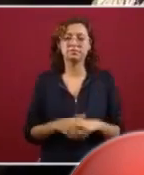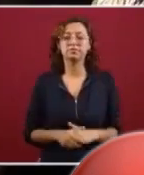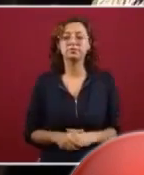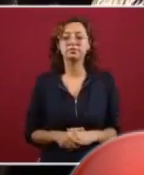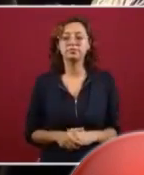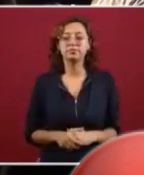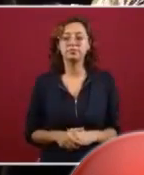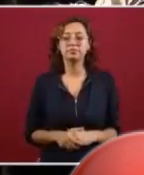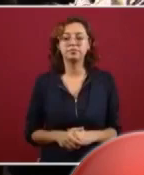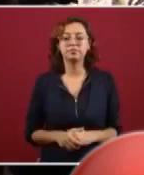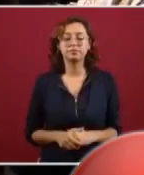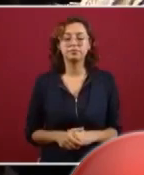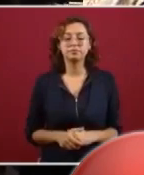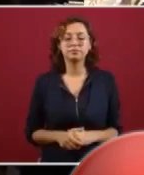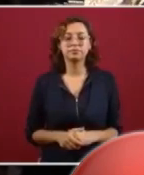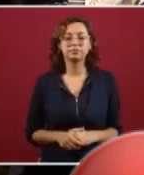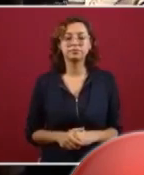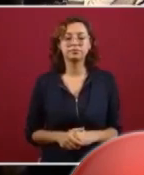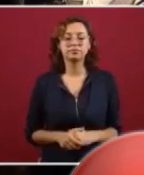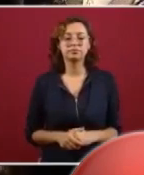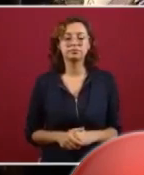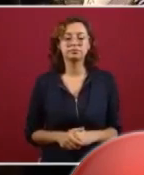Nosotros no